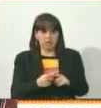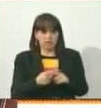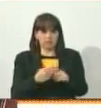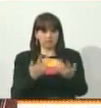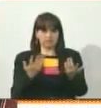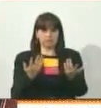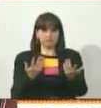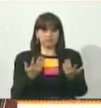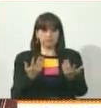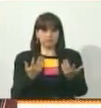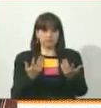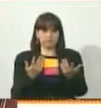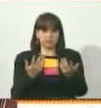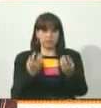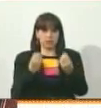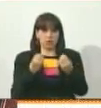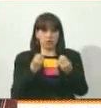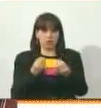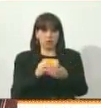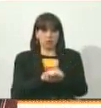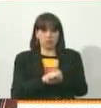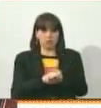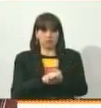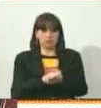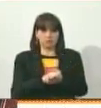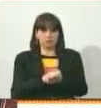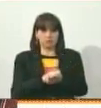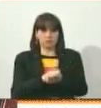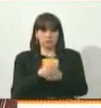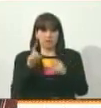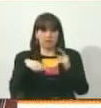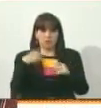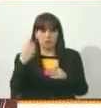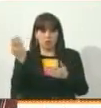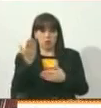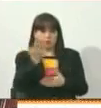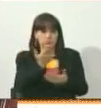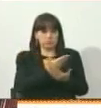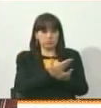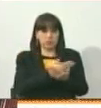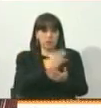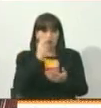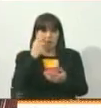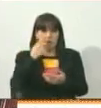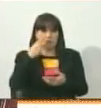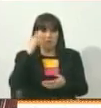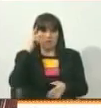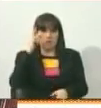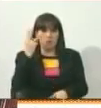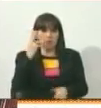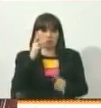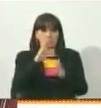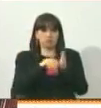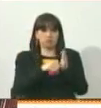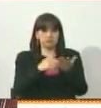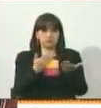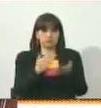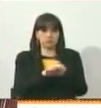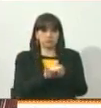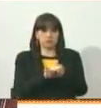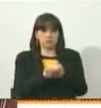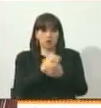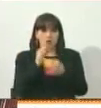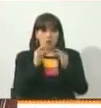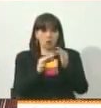70 hectáreas que limpiaron, trabajaron y se las quitaron. Un vivo después que ellos la acomodaron y la limpiaron. Es así,